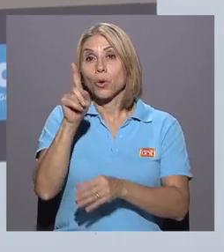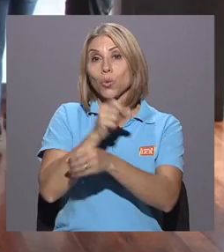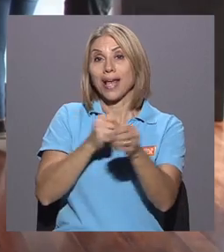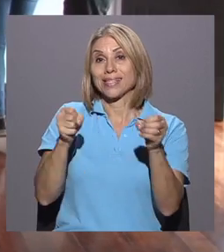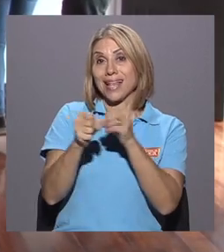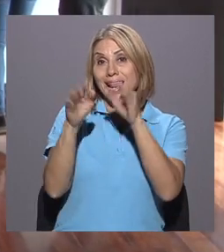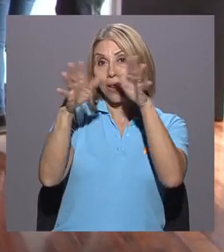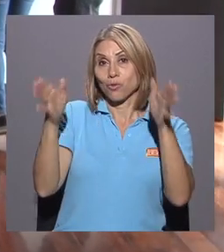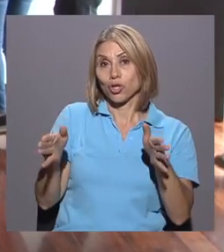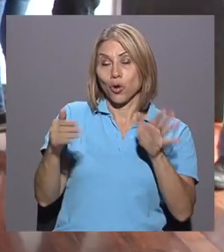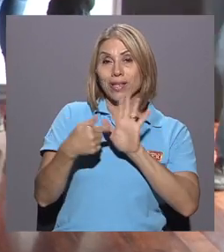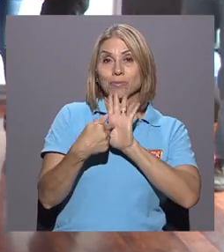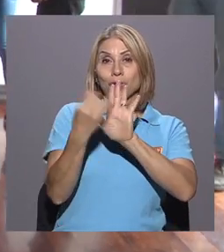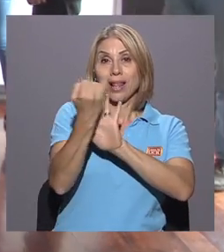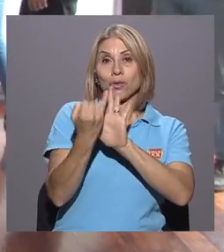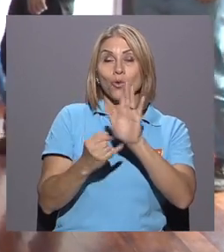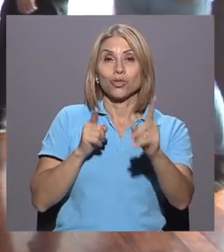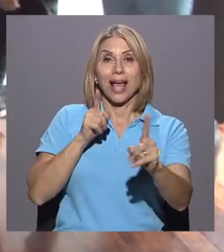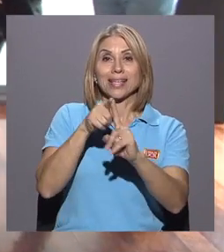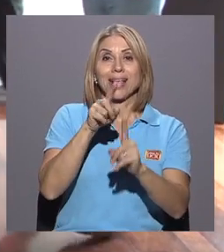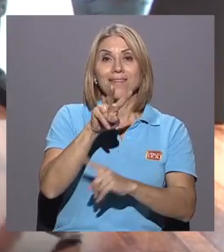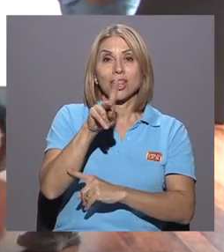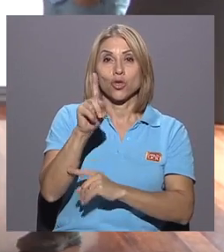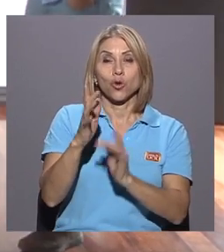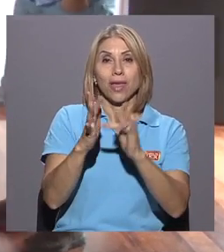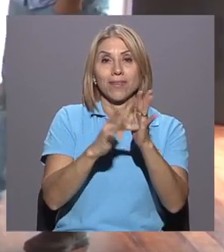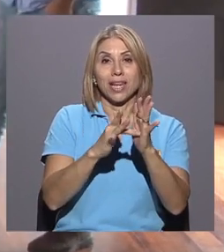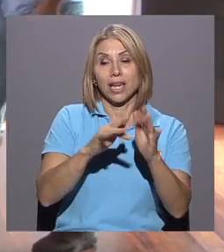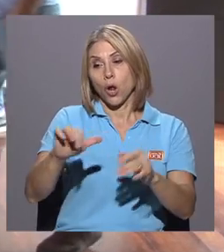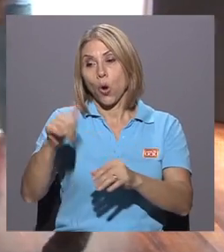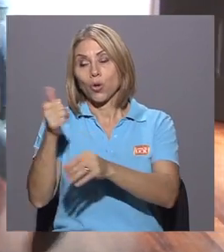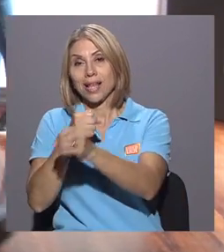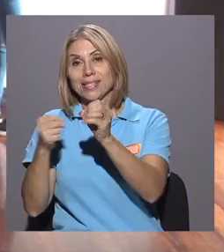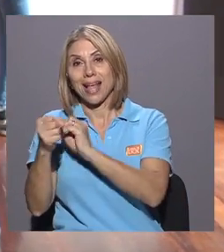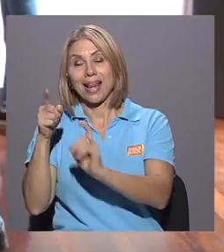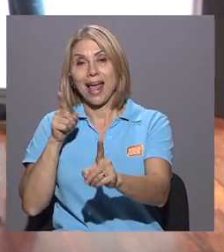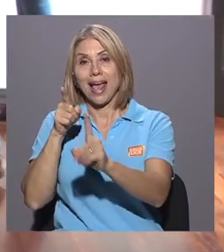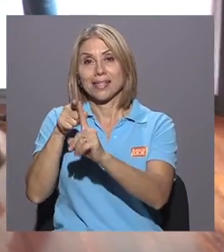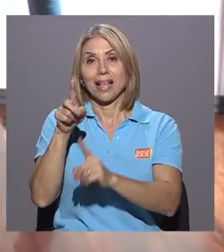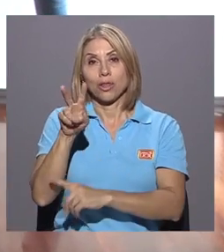de las salas del museo expondrá los dibujos hasta el 21 de abril y la otra hasta el 2 de junio.